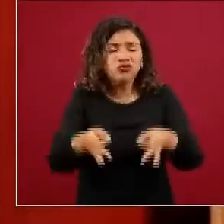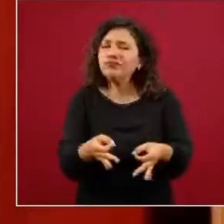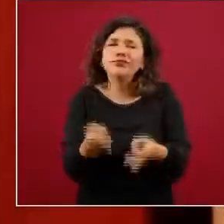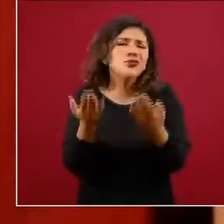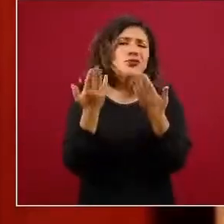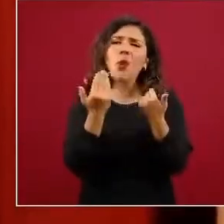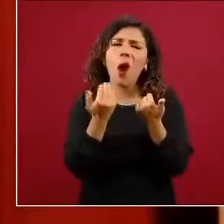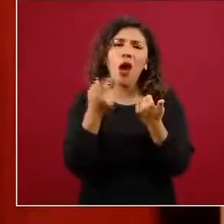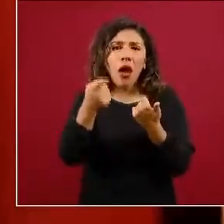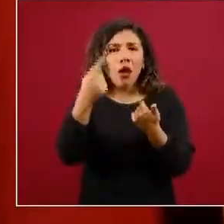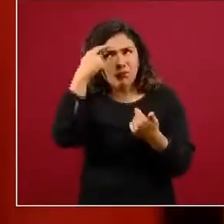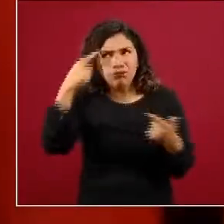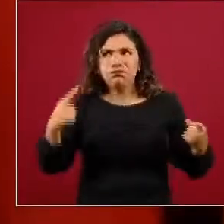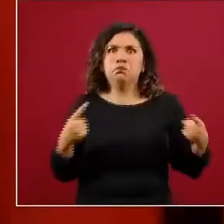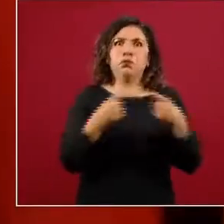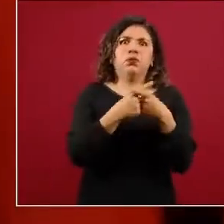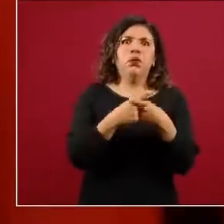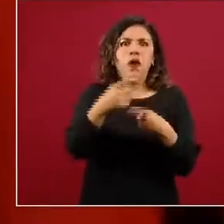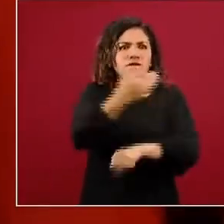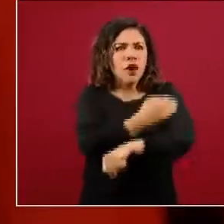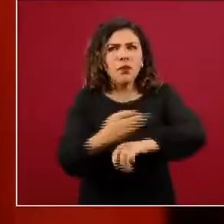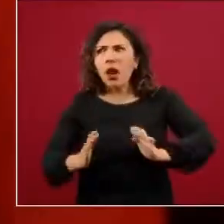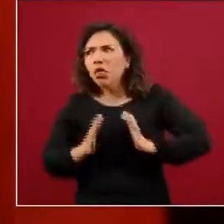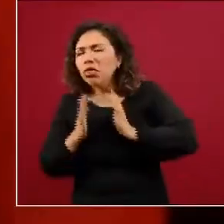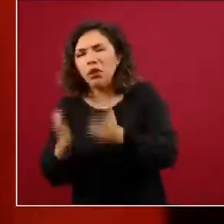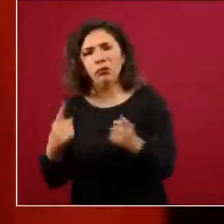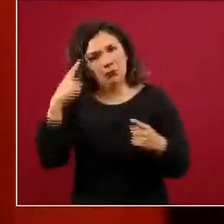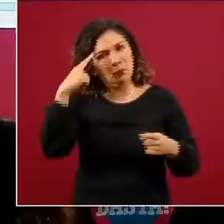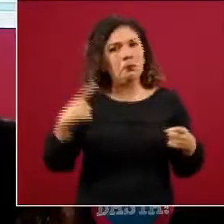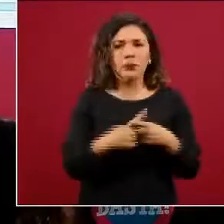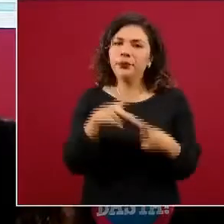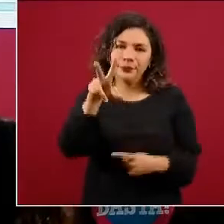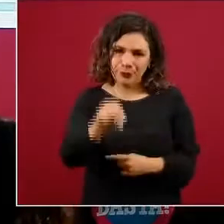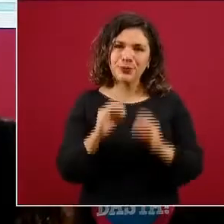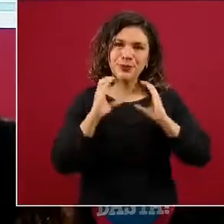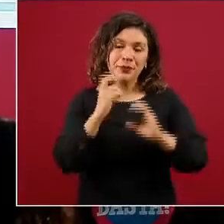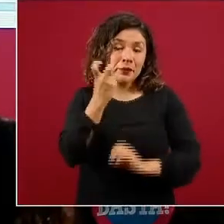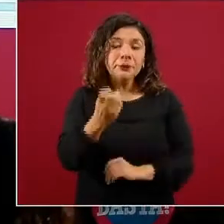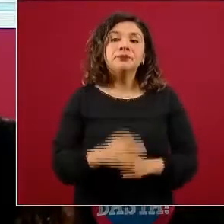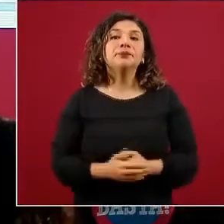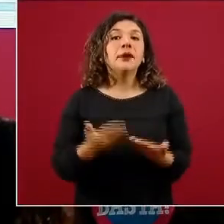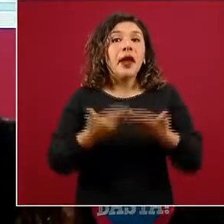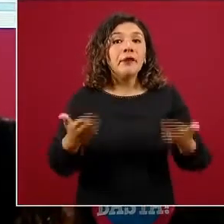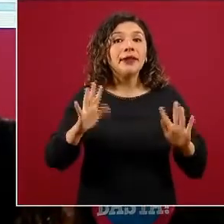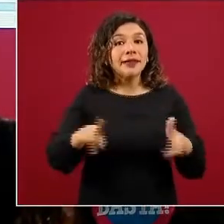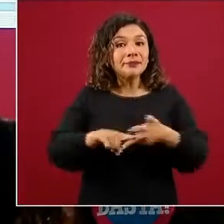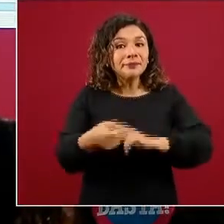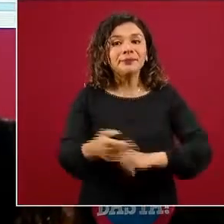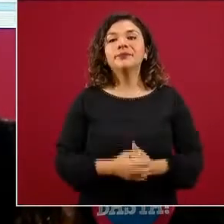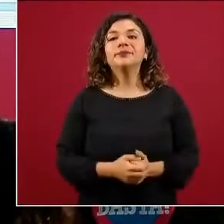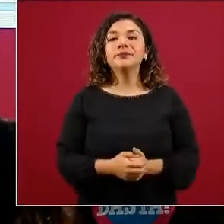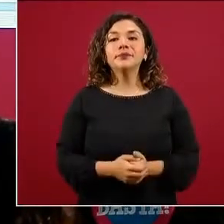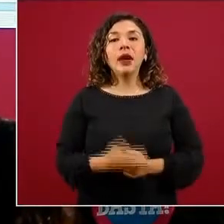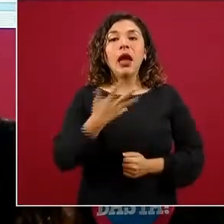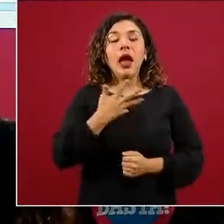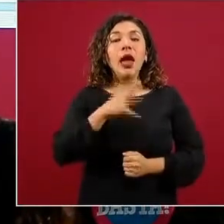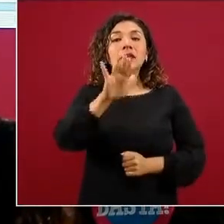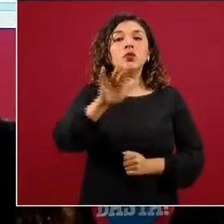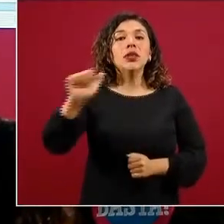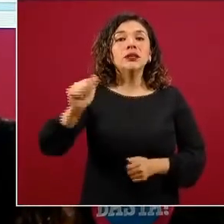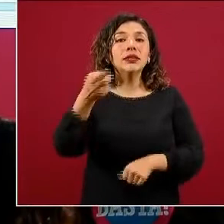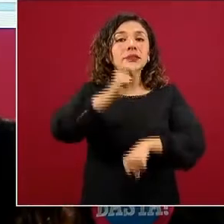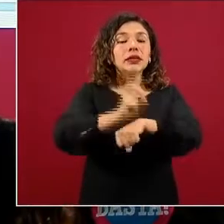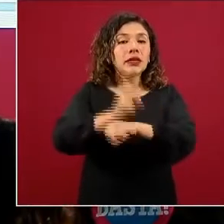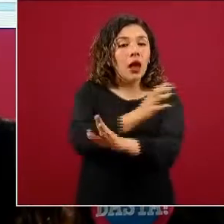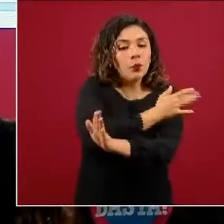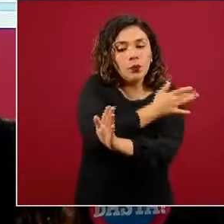puede ser adverso para usted, para su familia, para su comunidad. Vamos a entrar en materia. Llevamos 56 días